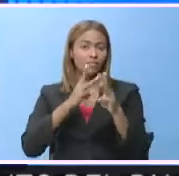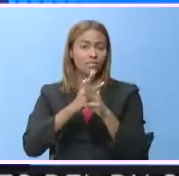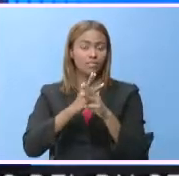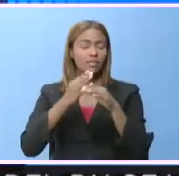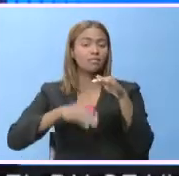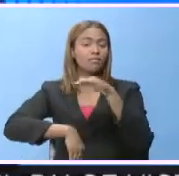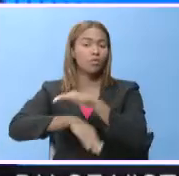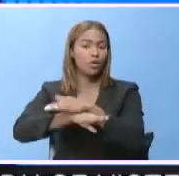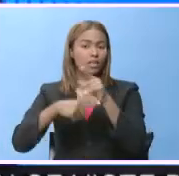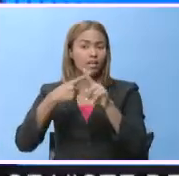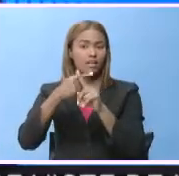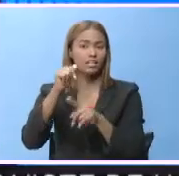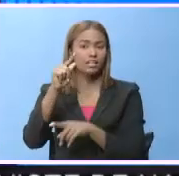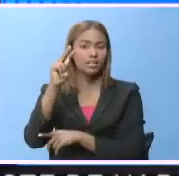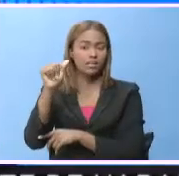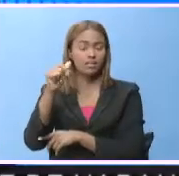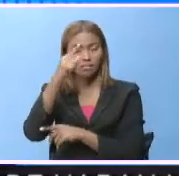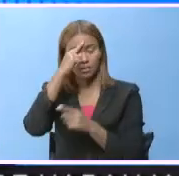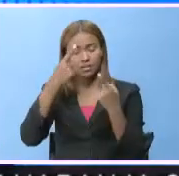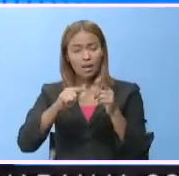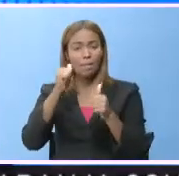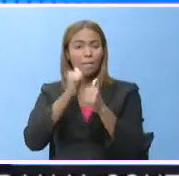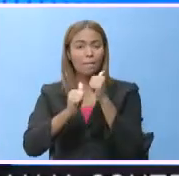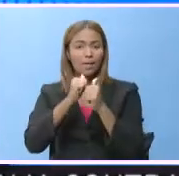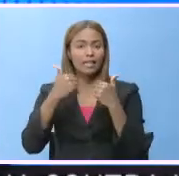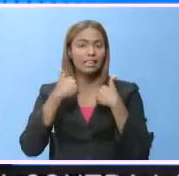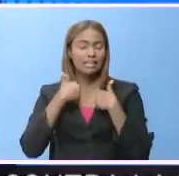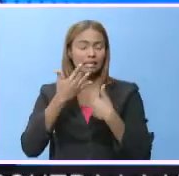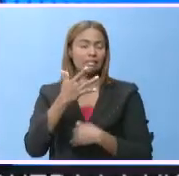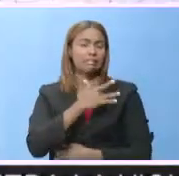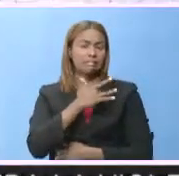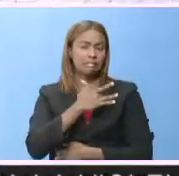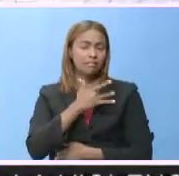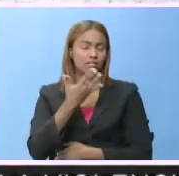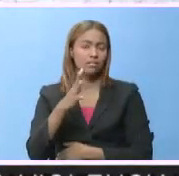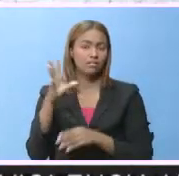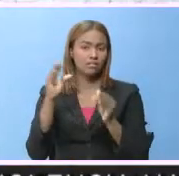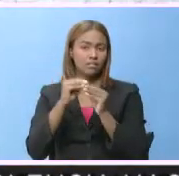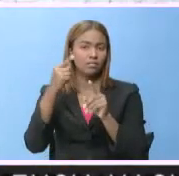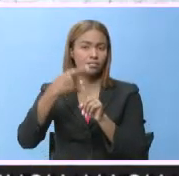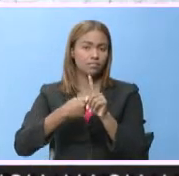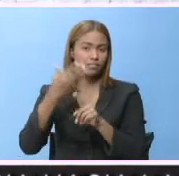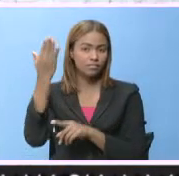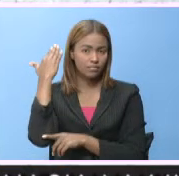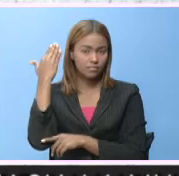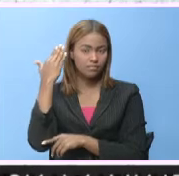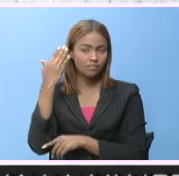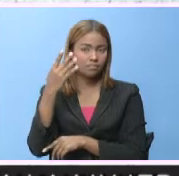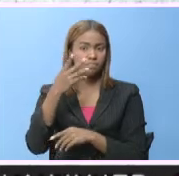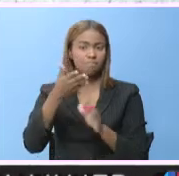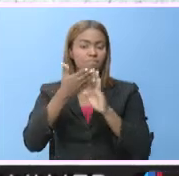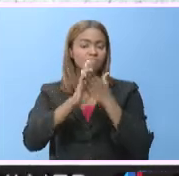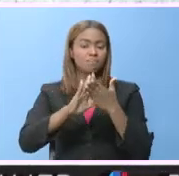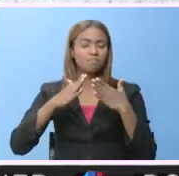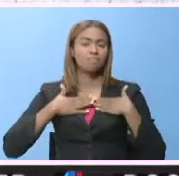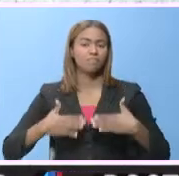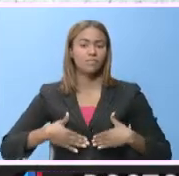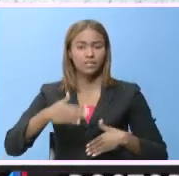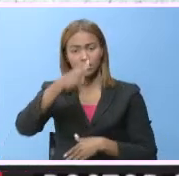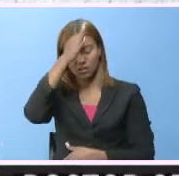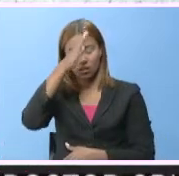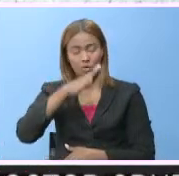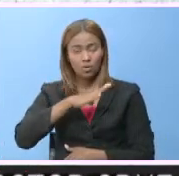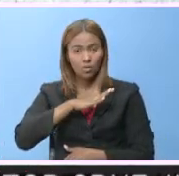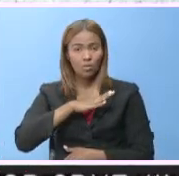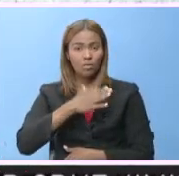fútbol argentino, a causa de un problema que le tenía pues aquejado desde ya hace unos meses atrás. Pasa los restos de este gran deportista,